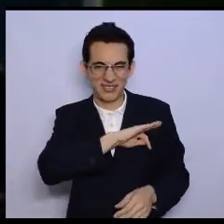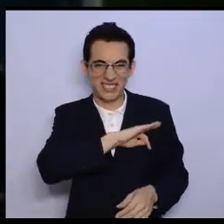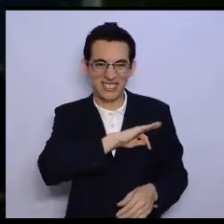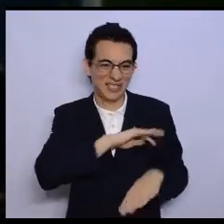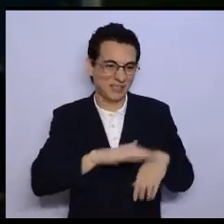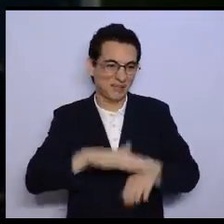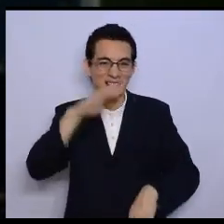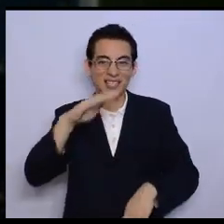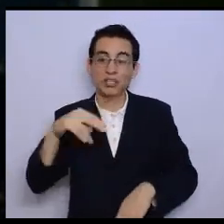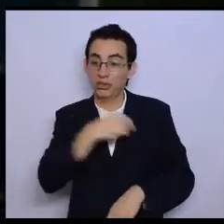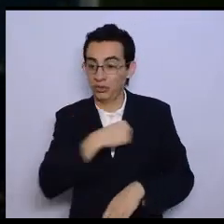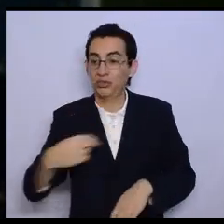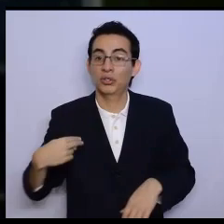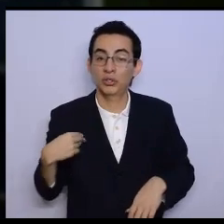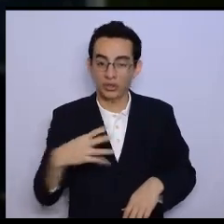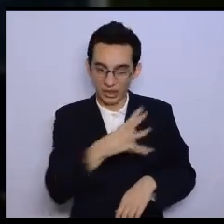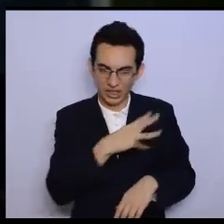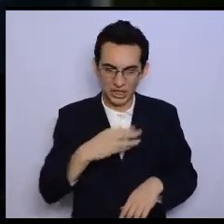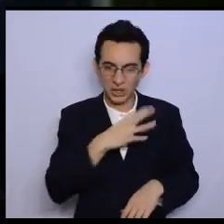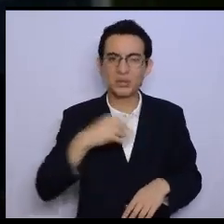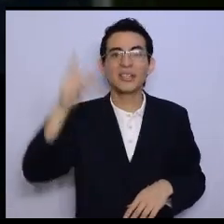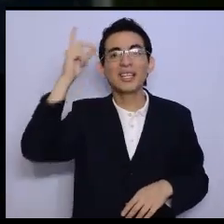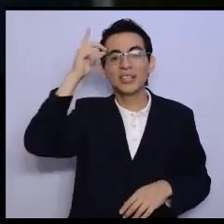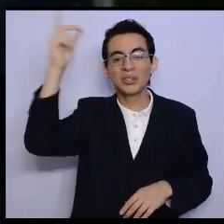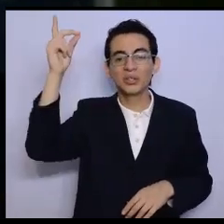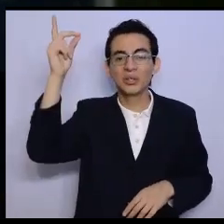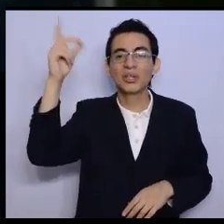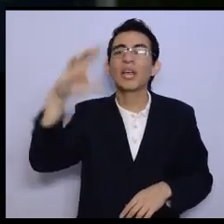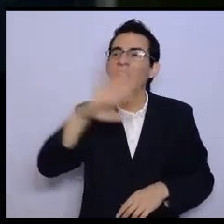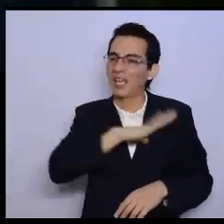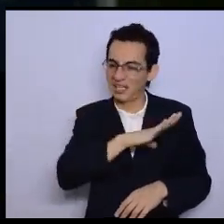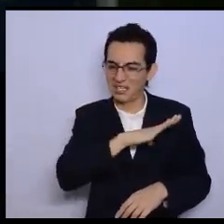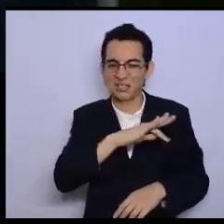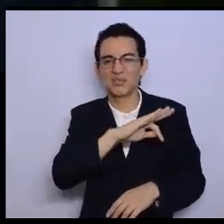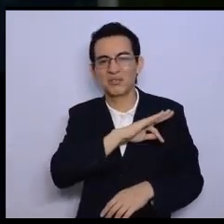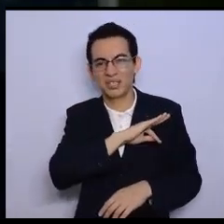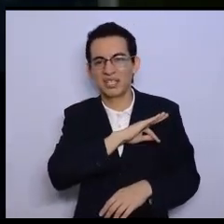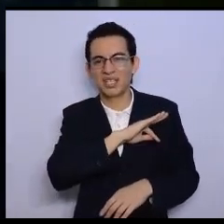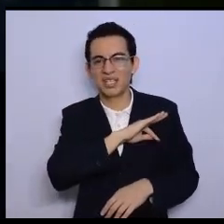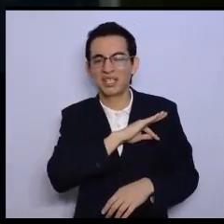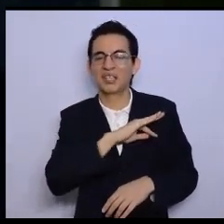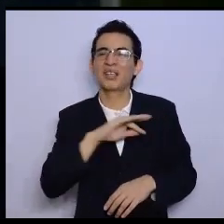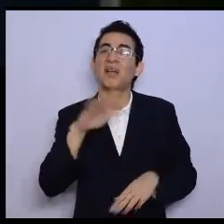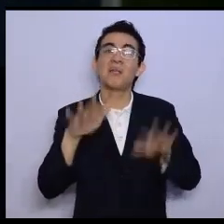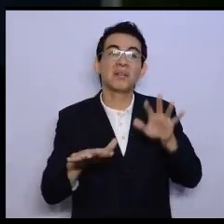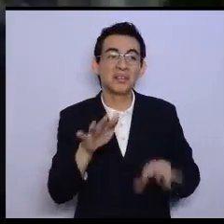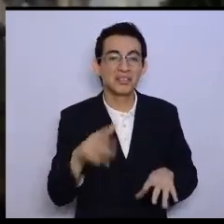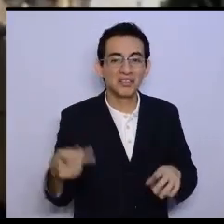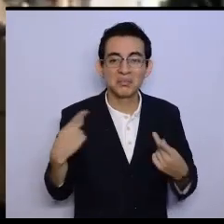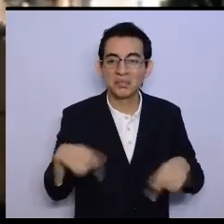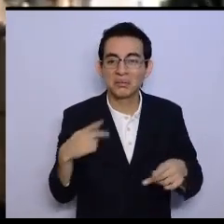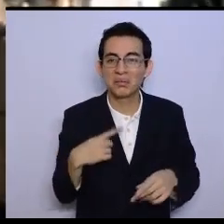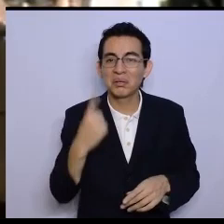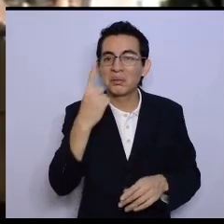que tenemos los hijos de Dios, pues hay fe de un quilate.